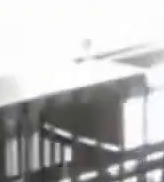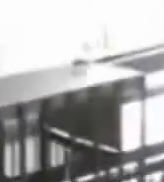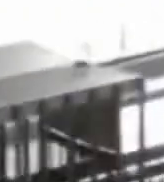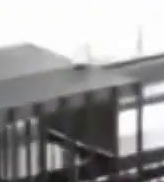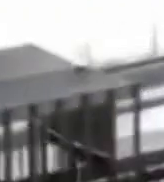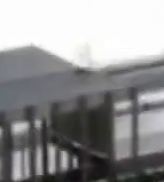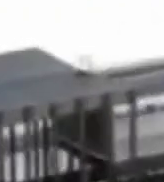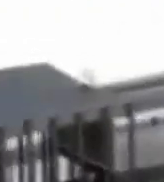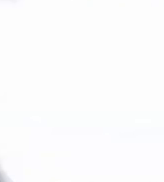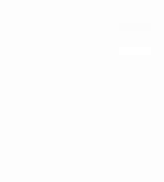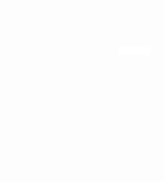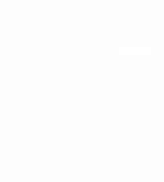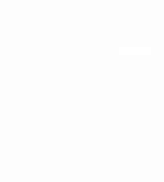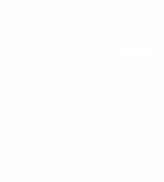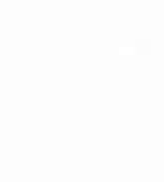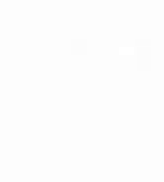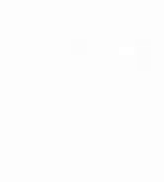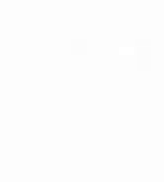órdenes de gobierno.